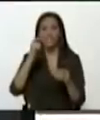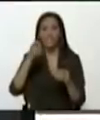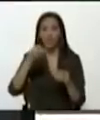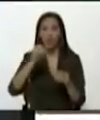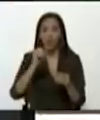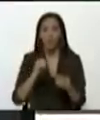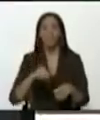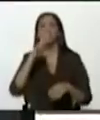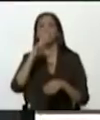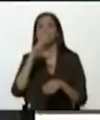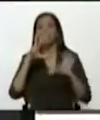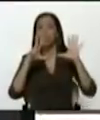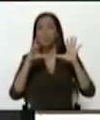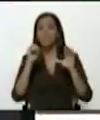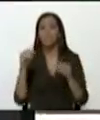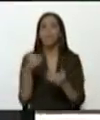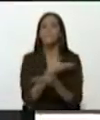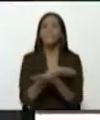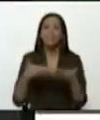millones produce